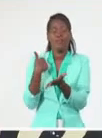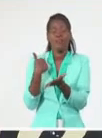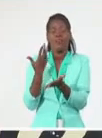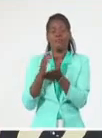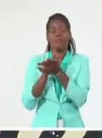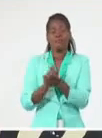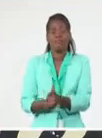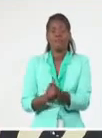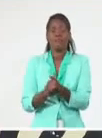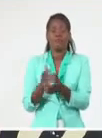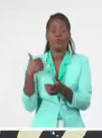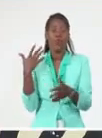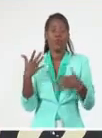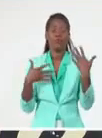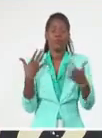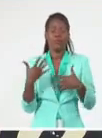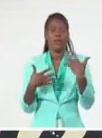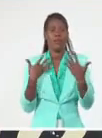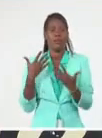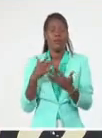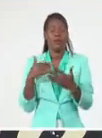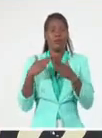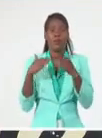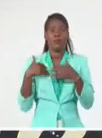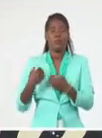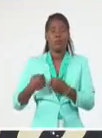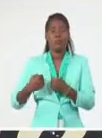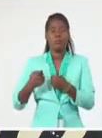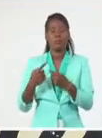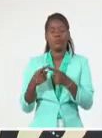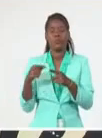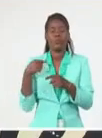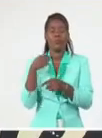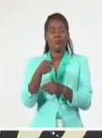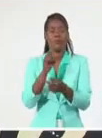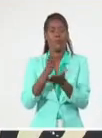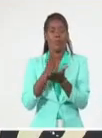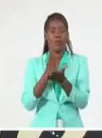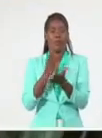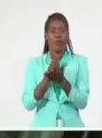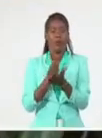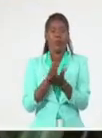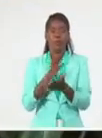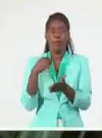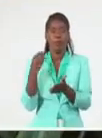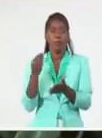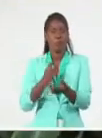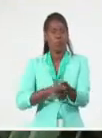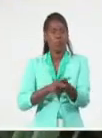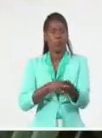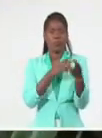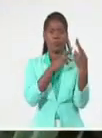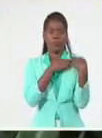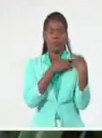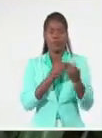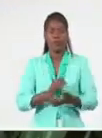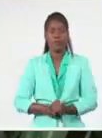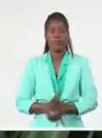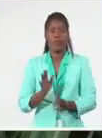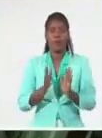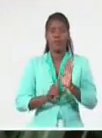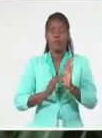estoy contenta de que haya más responsable de esta la boca ha pasado con la cob y ya va bien mes sin